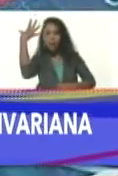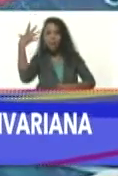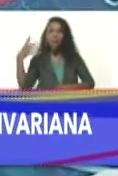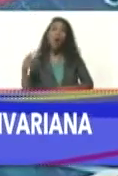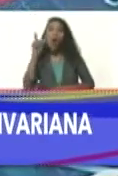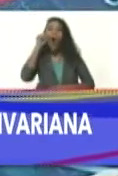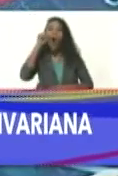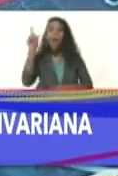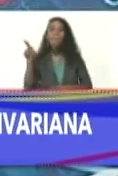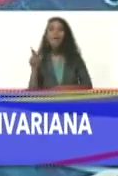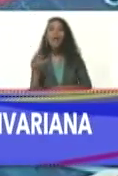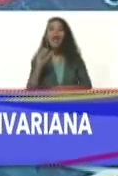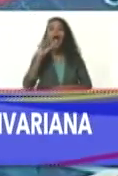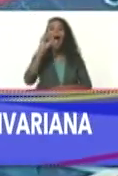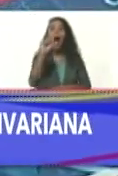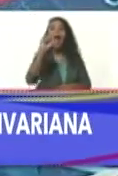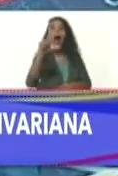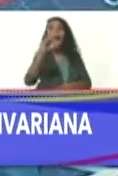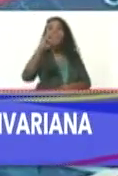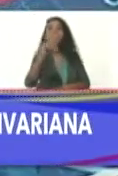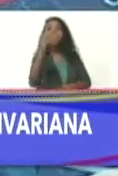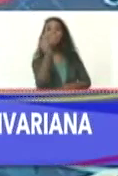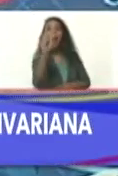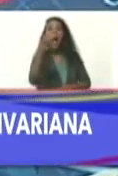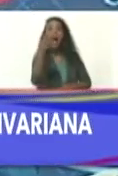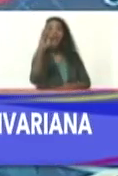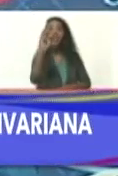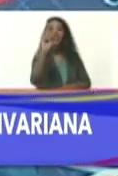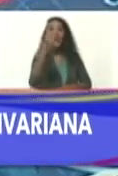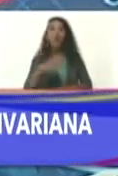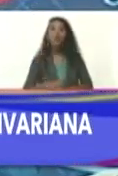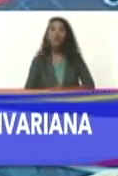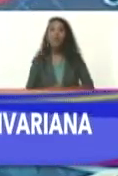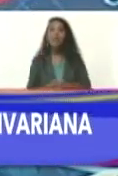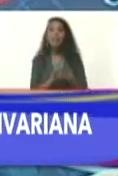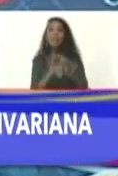declarando contra la Policía Nacional Bolivariana, declarando contra el FAE.